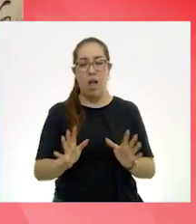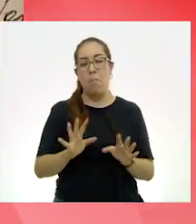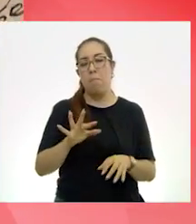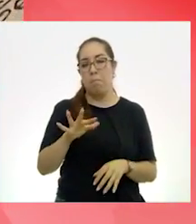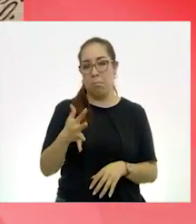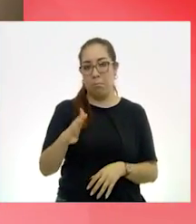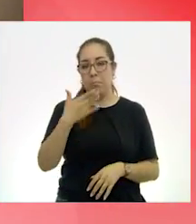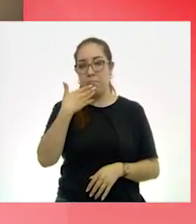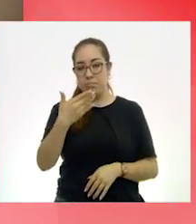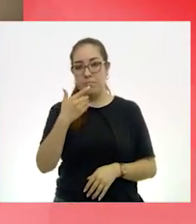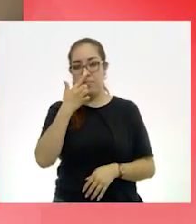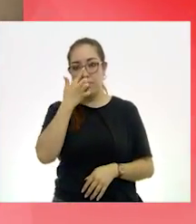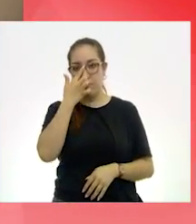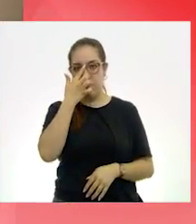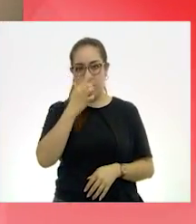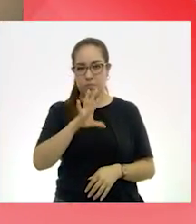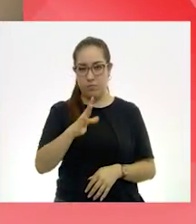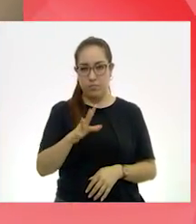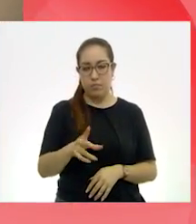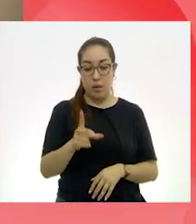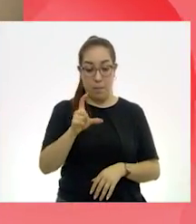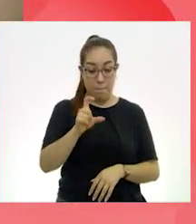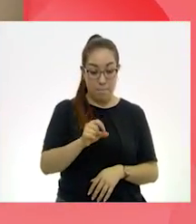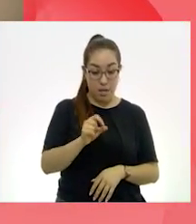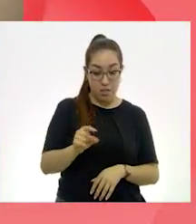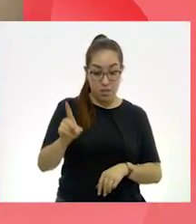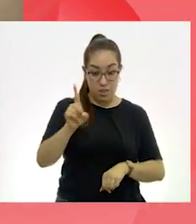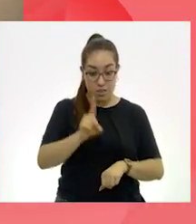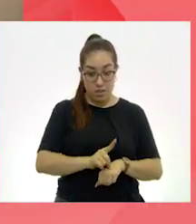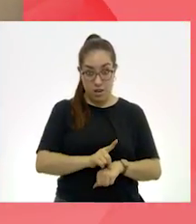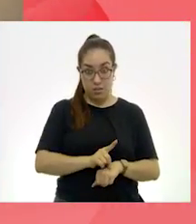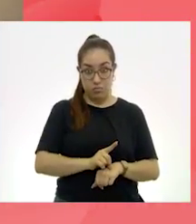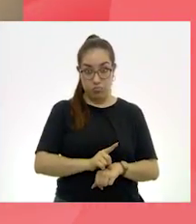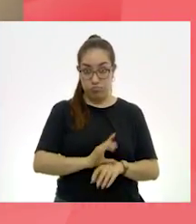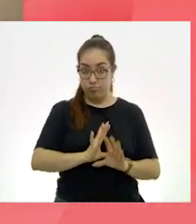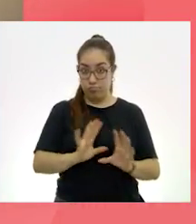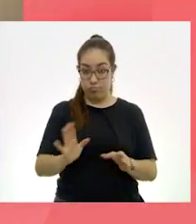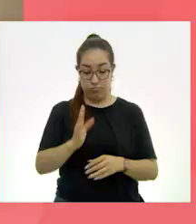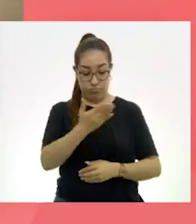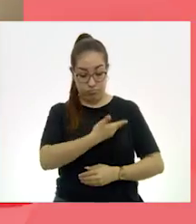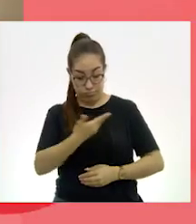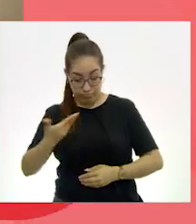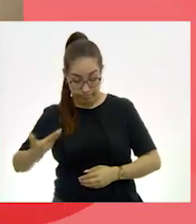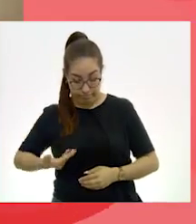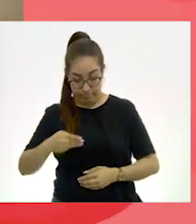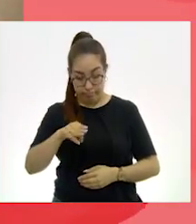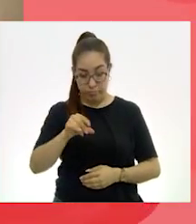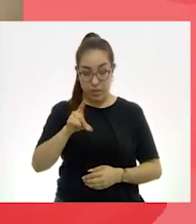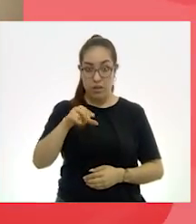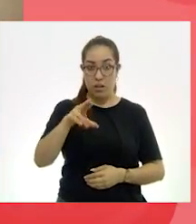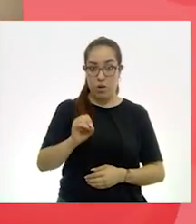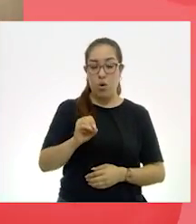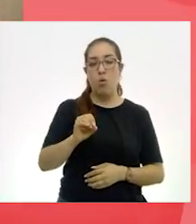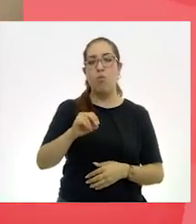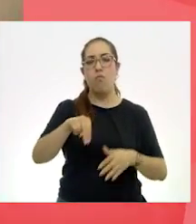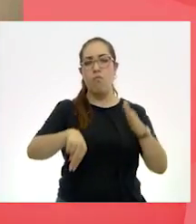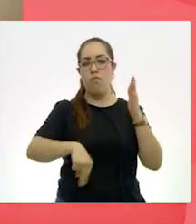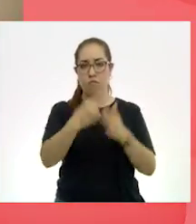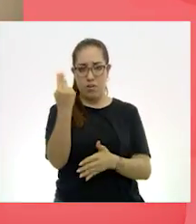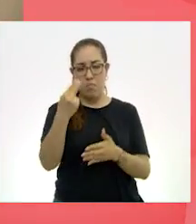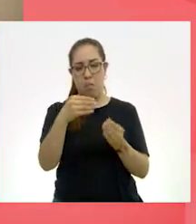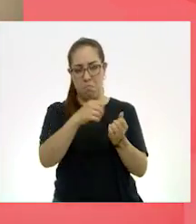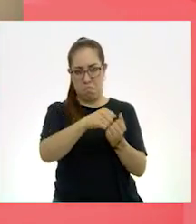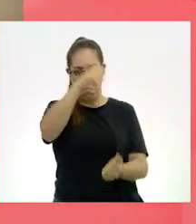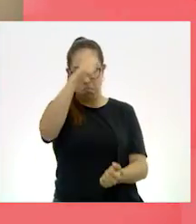andar. Y a los 20 días de la toma de posesión de Madero se firma el Plan de Ayala con